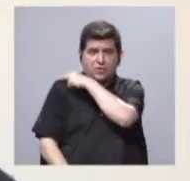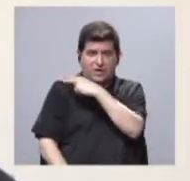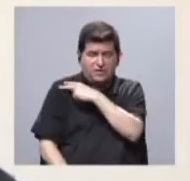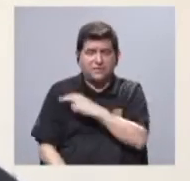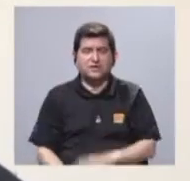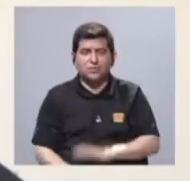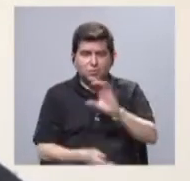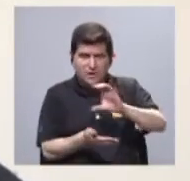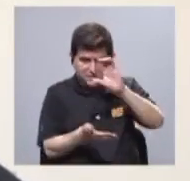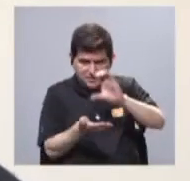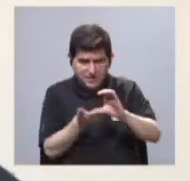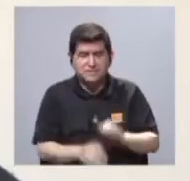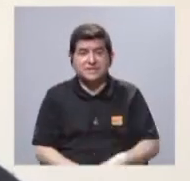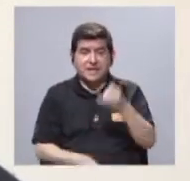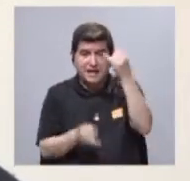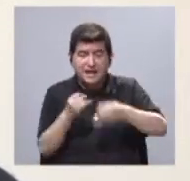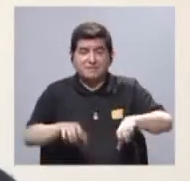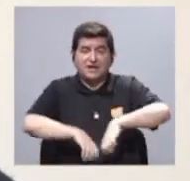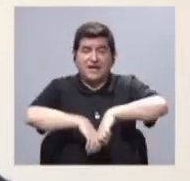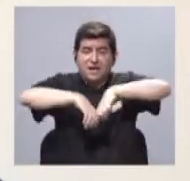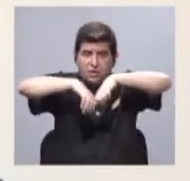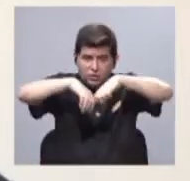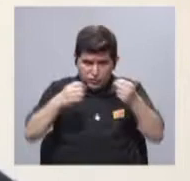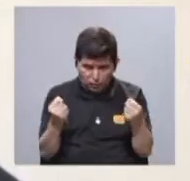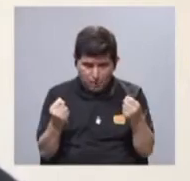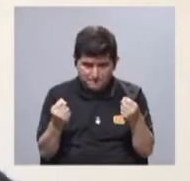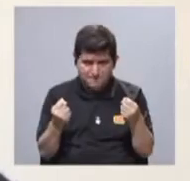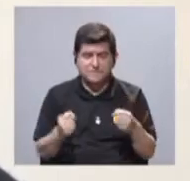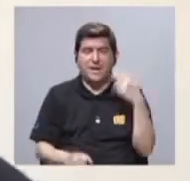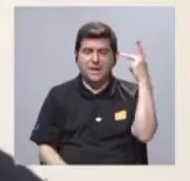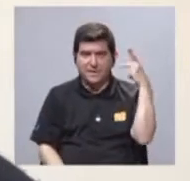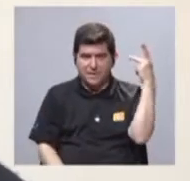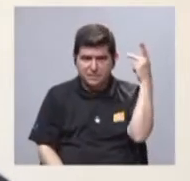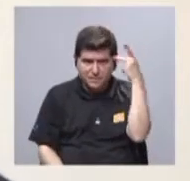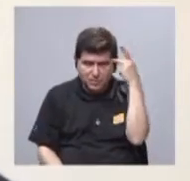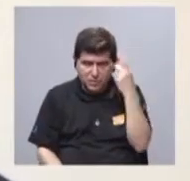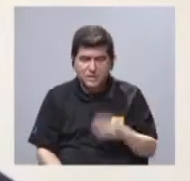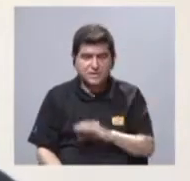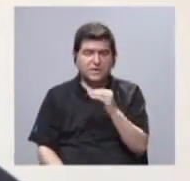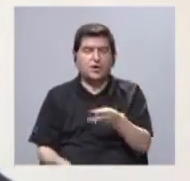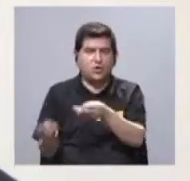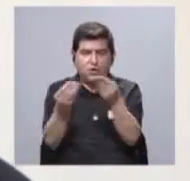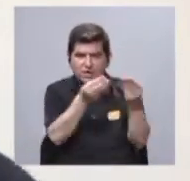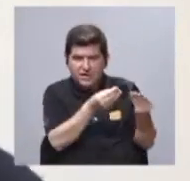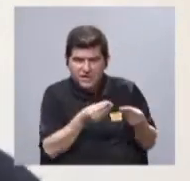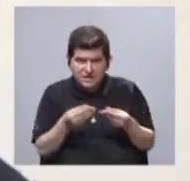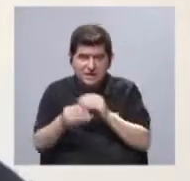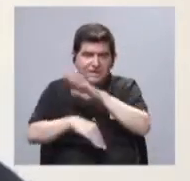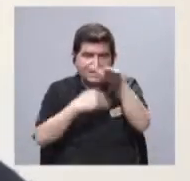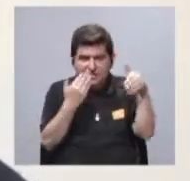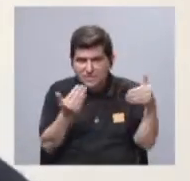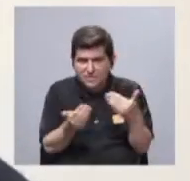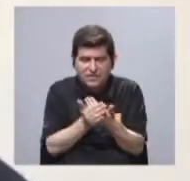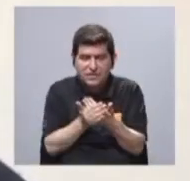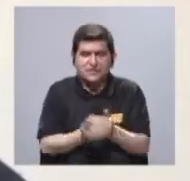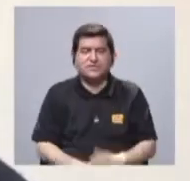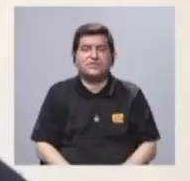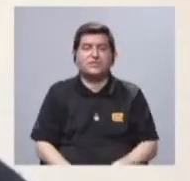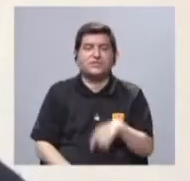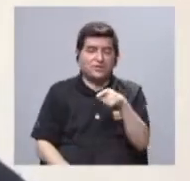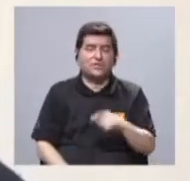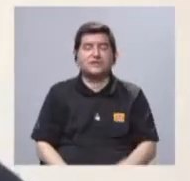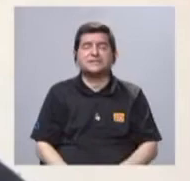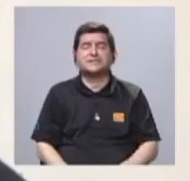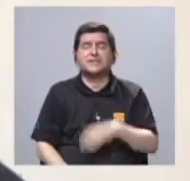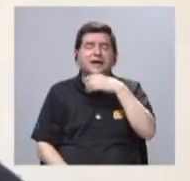va a dar lugar a un rompimiento político y territorial de toda